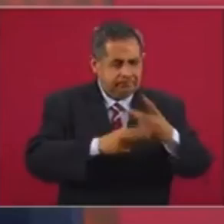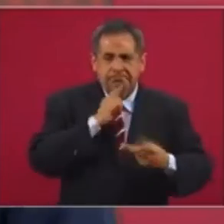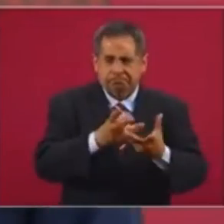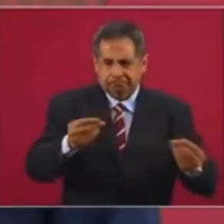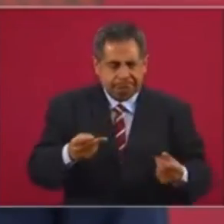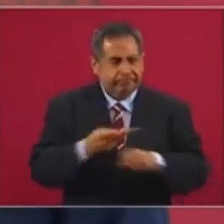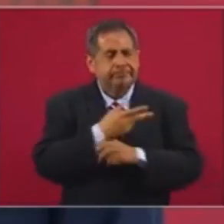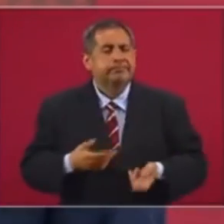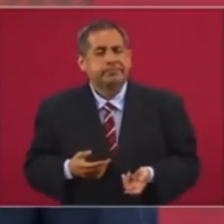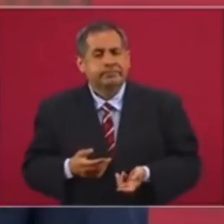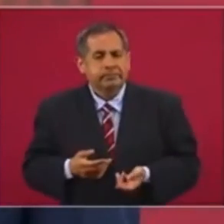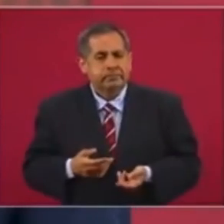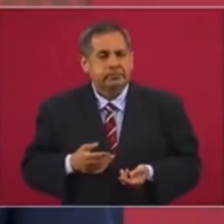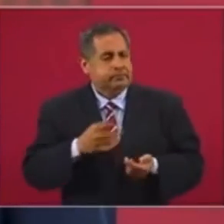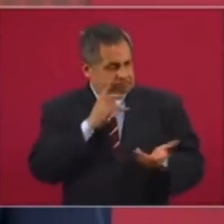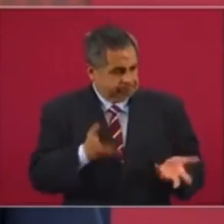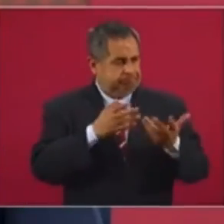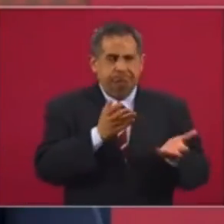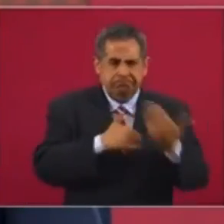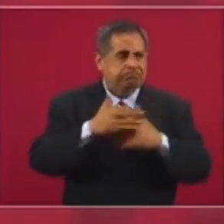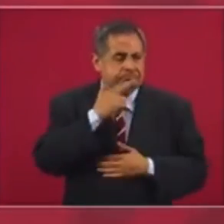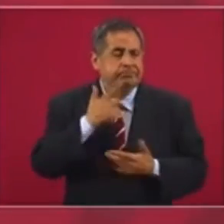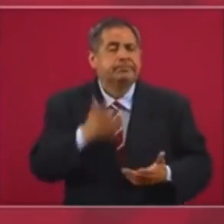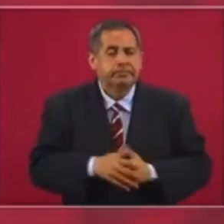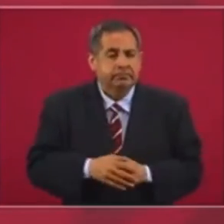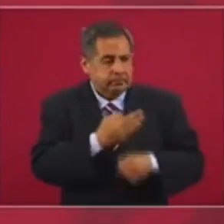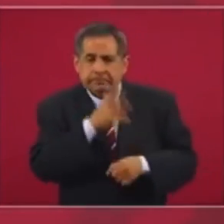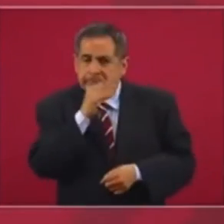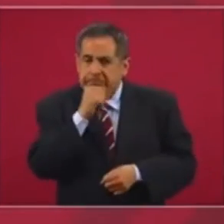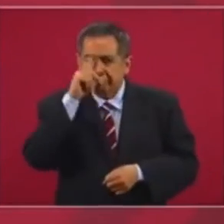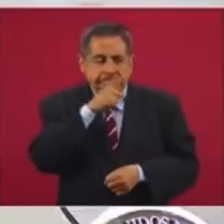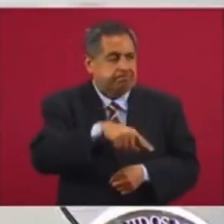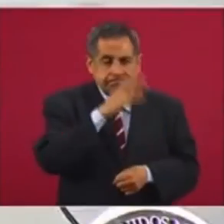resolver y levantar el movimiento. Ahora no pueden,